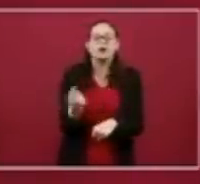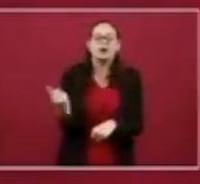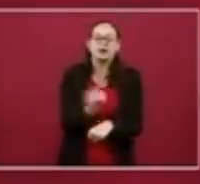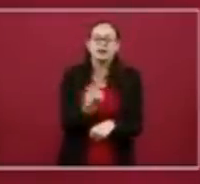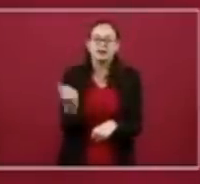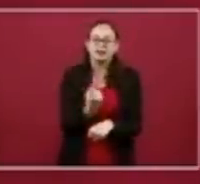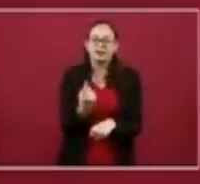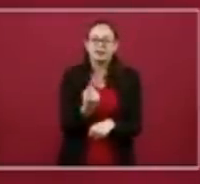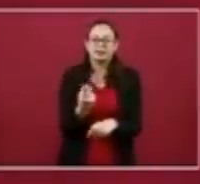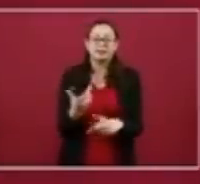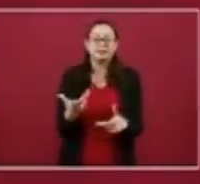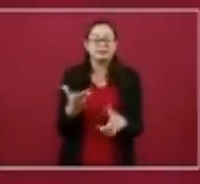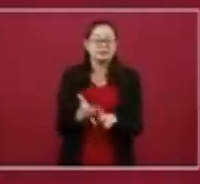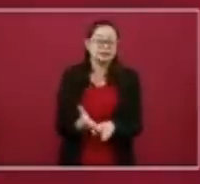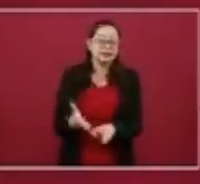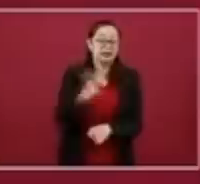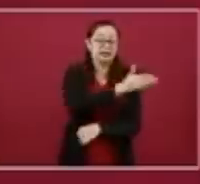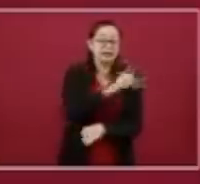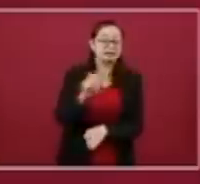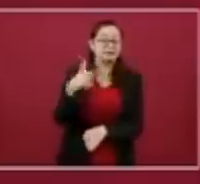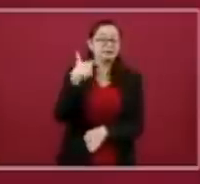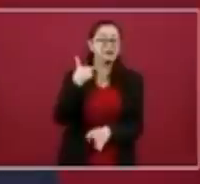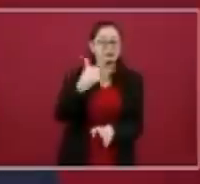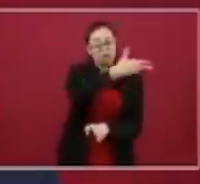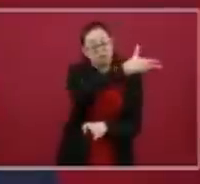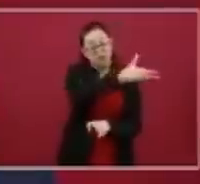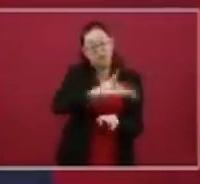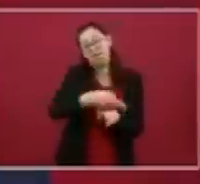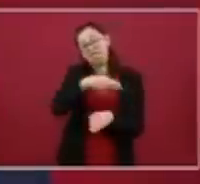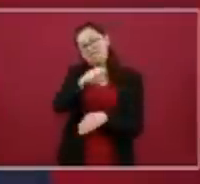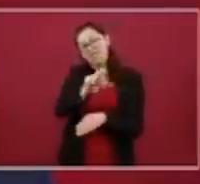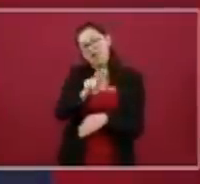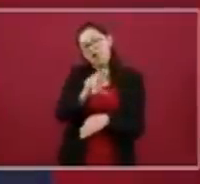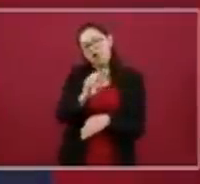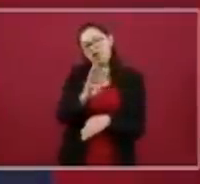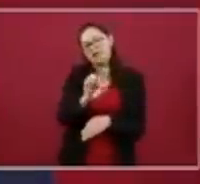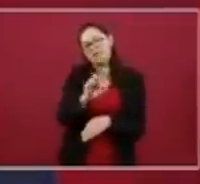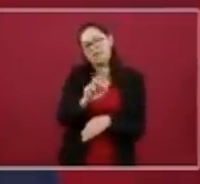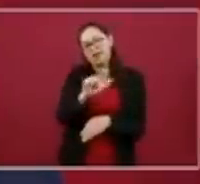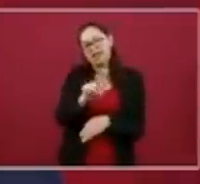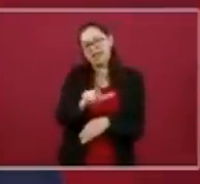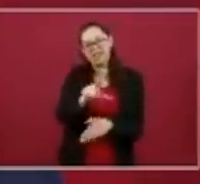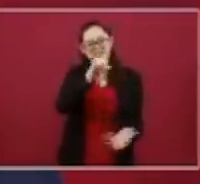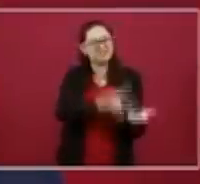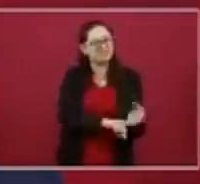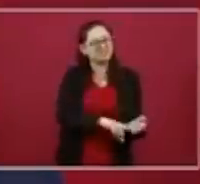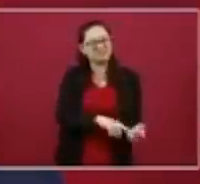todo el periodo neoliberal se caracterizó por el pillaje,